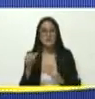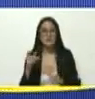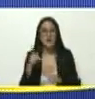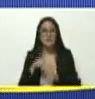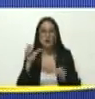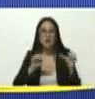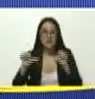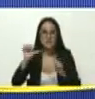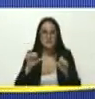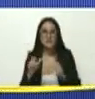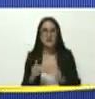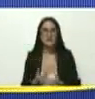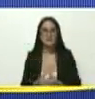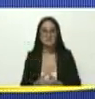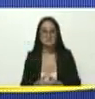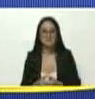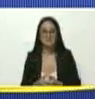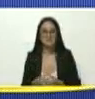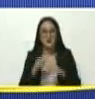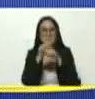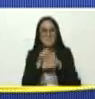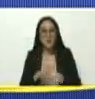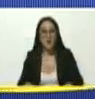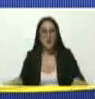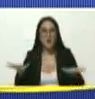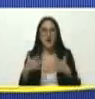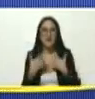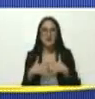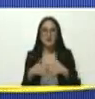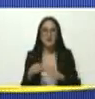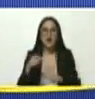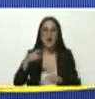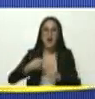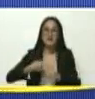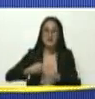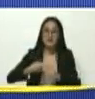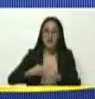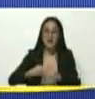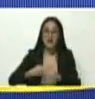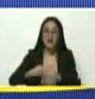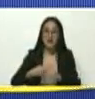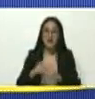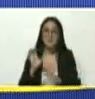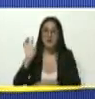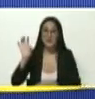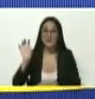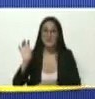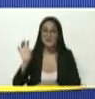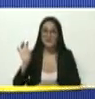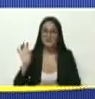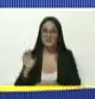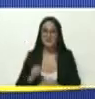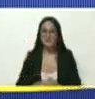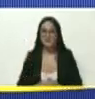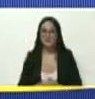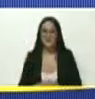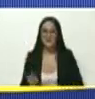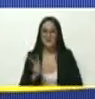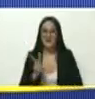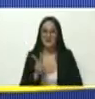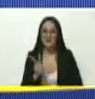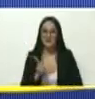Apuntamos a la recuperación y expansión de la industria gasífera del país. Venezuela es un